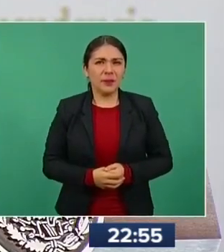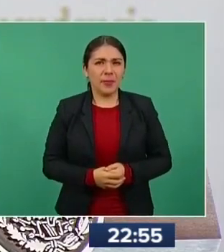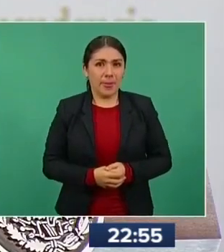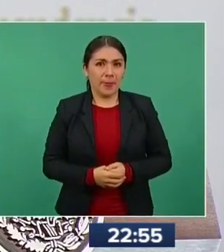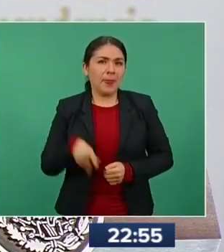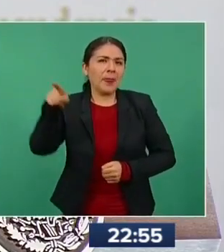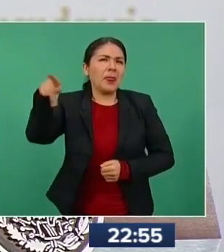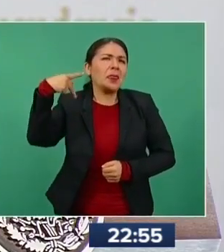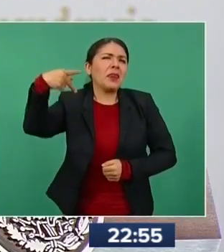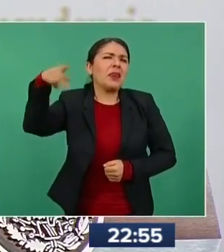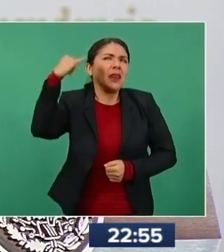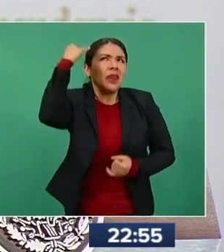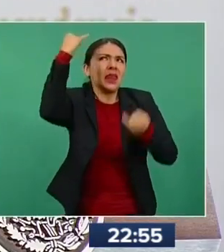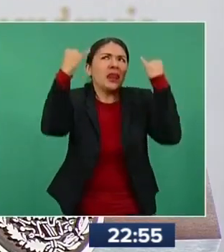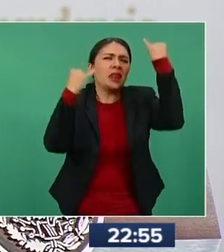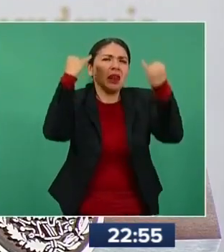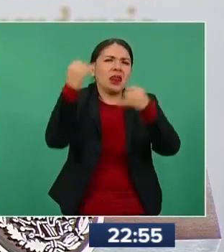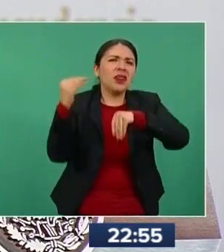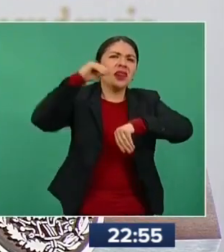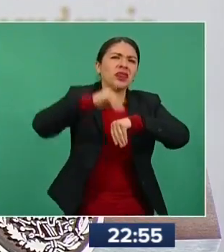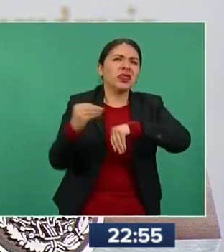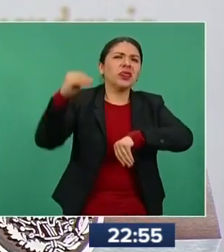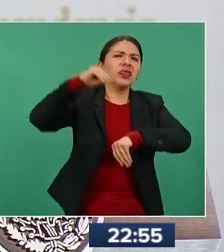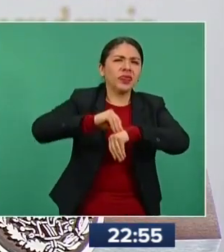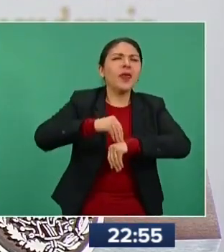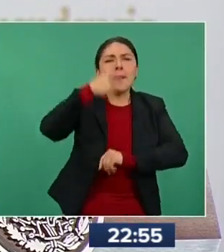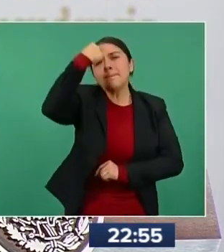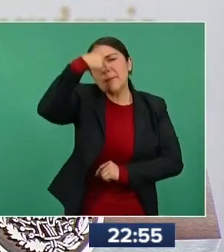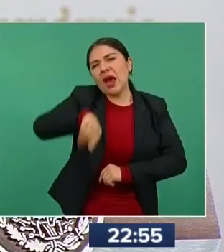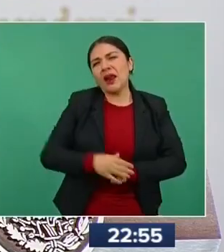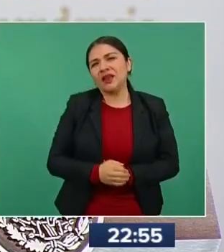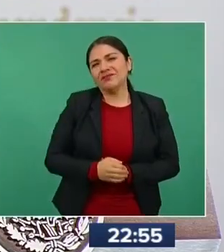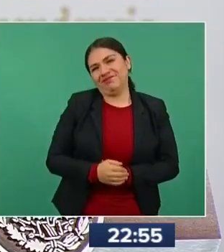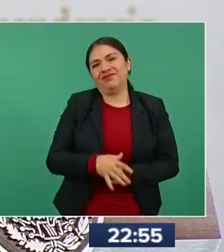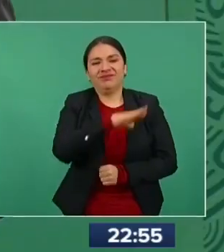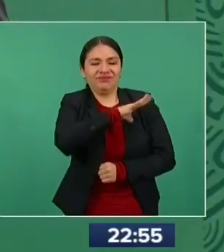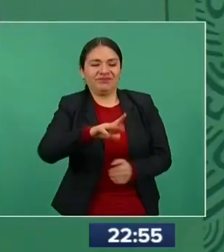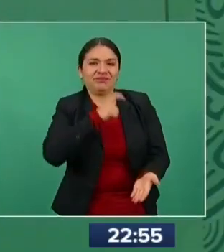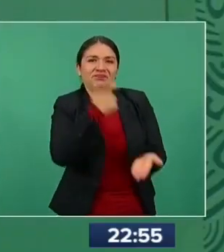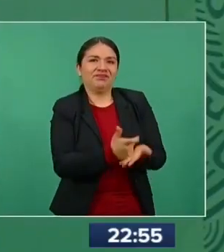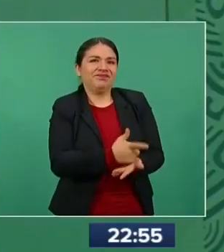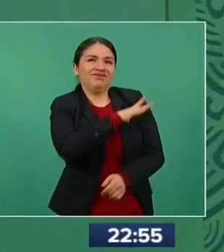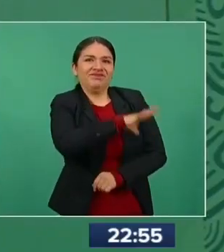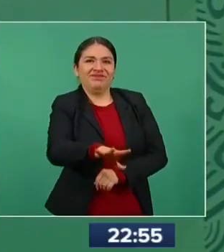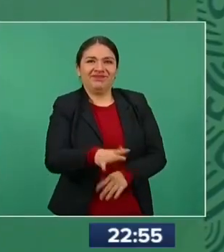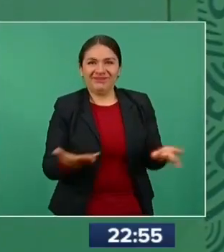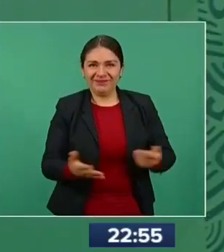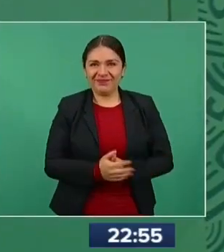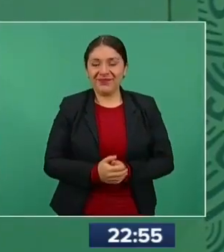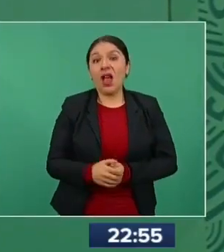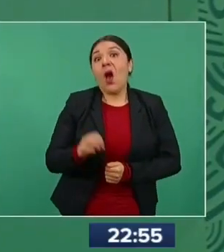Eso lo inventaron. ¿Y saben para qué lo inventaron? Para no pagar impuestos o para